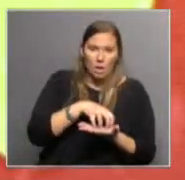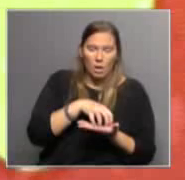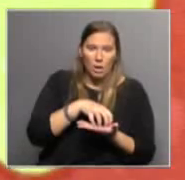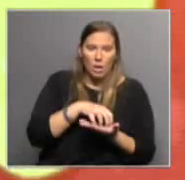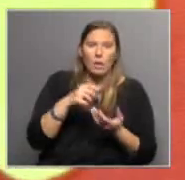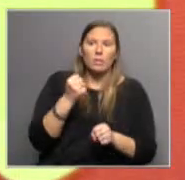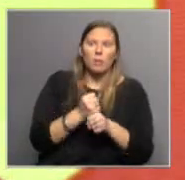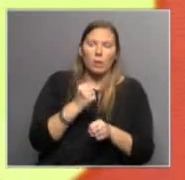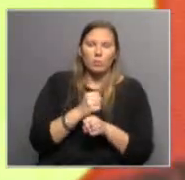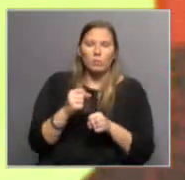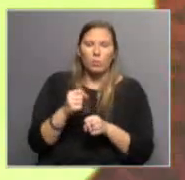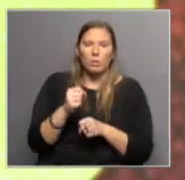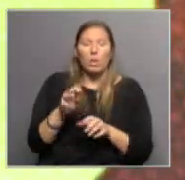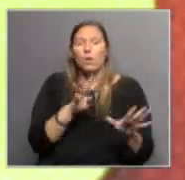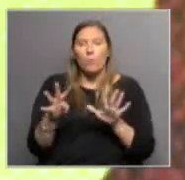el 99